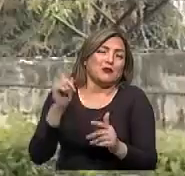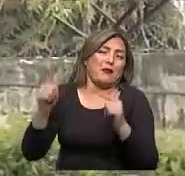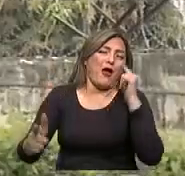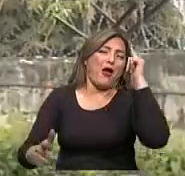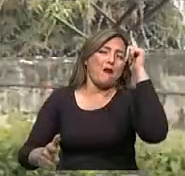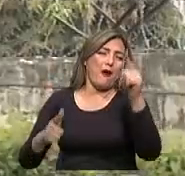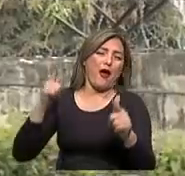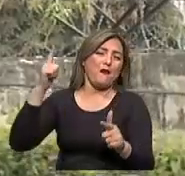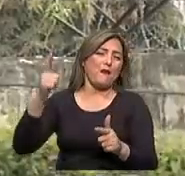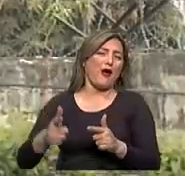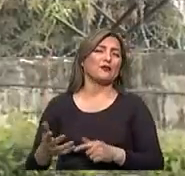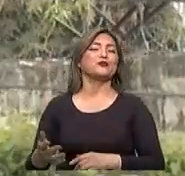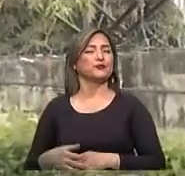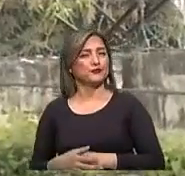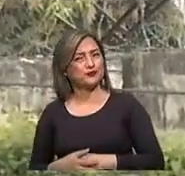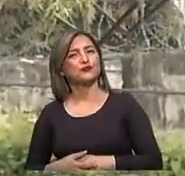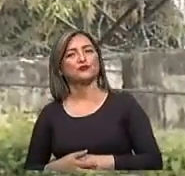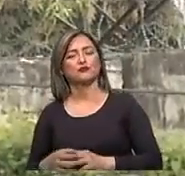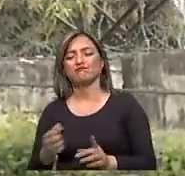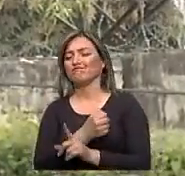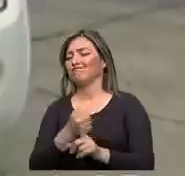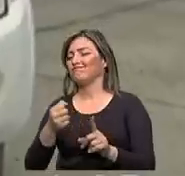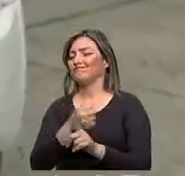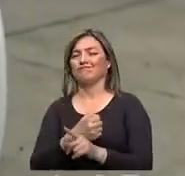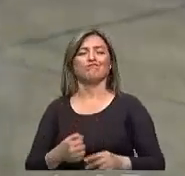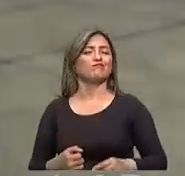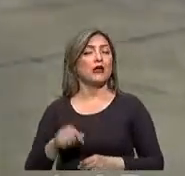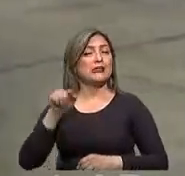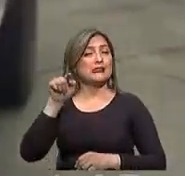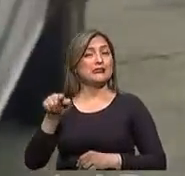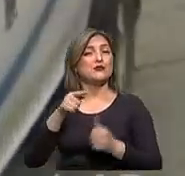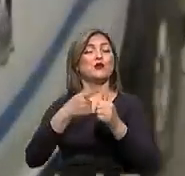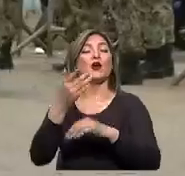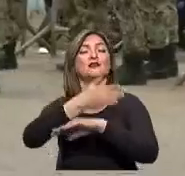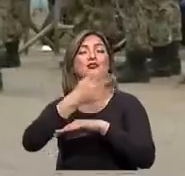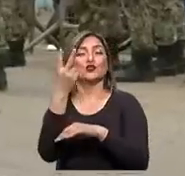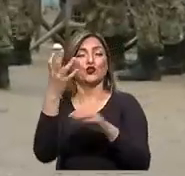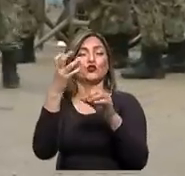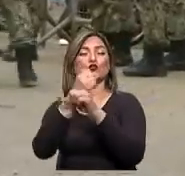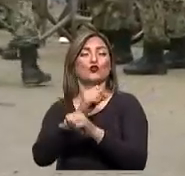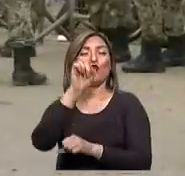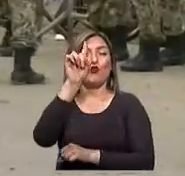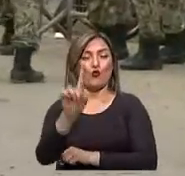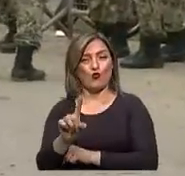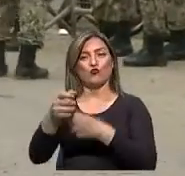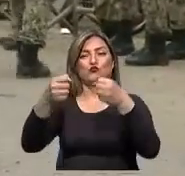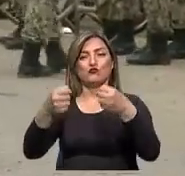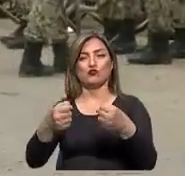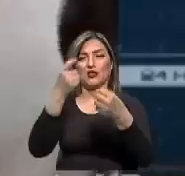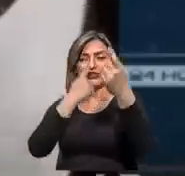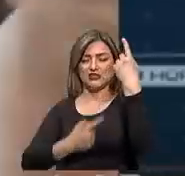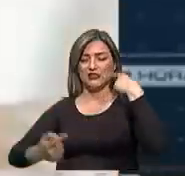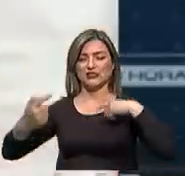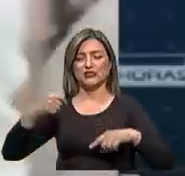disparos. 3 incidentes a lo largo de una violenta jornada. El primero antes del mediodía. El saldo, un privado de libertad